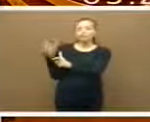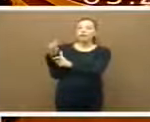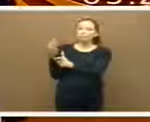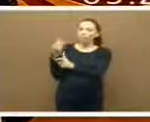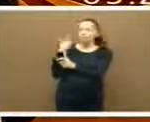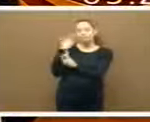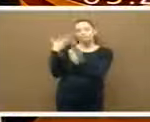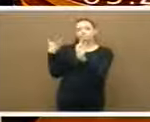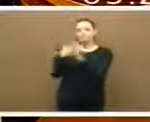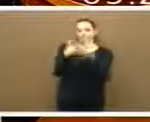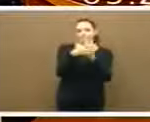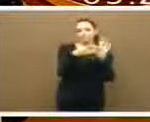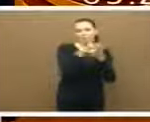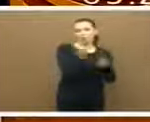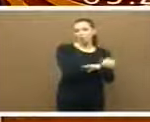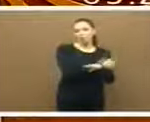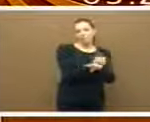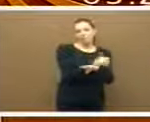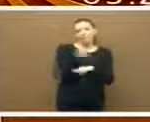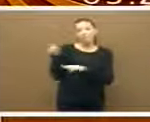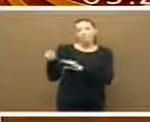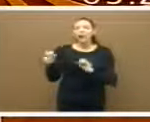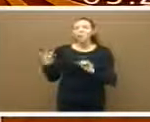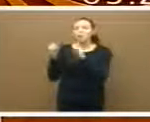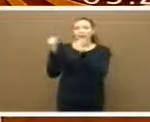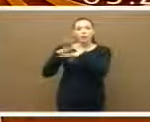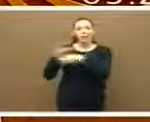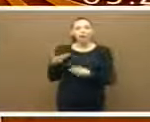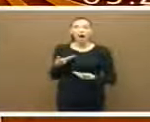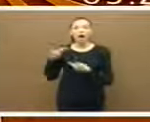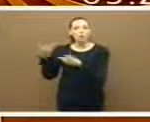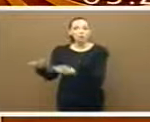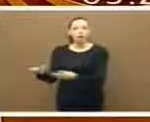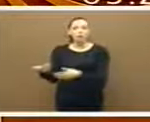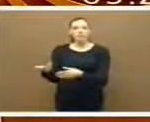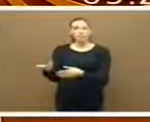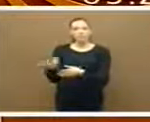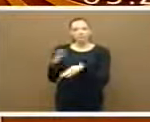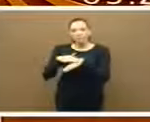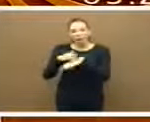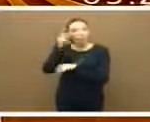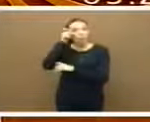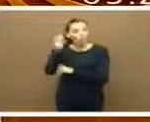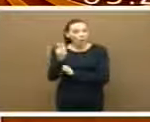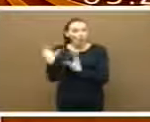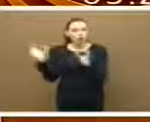y explicar a la ciudadanía que son actuaciones de mejora y equipamiento de núcleos urbanos y que con carácter